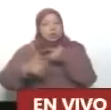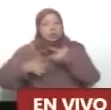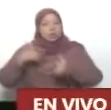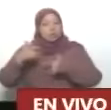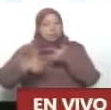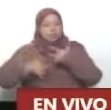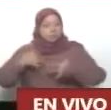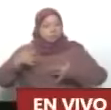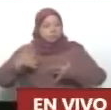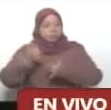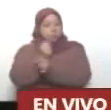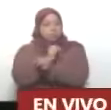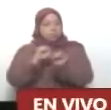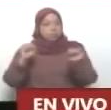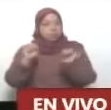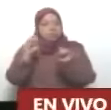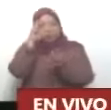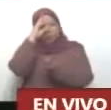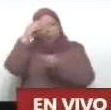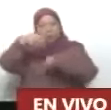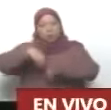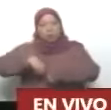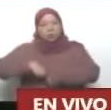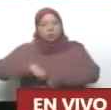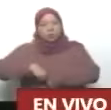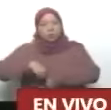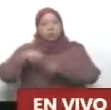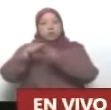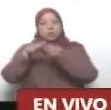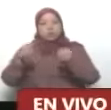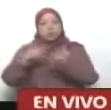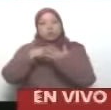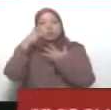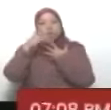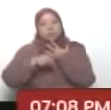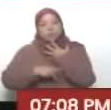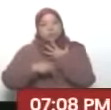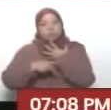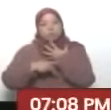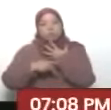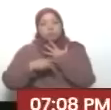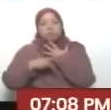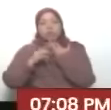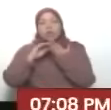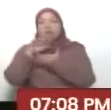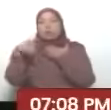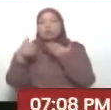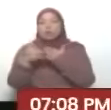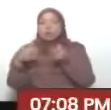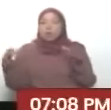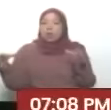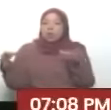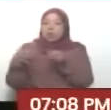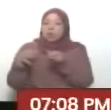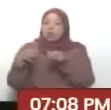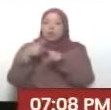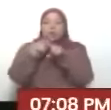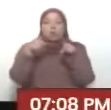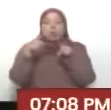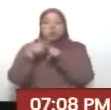consolidando los consensos en todos los planos y el encuentro con todos y